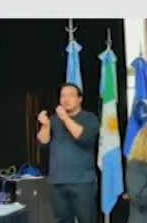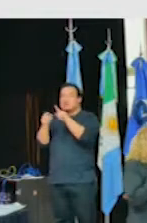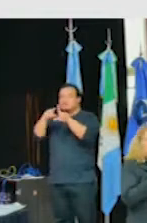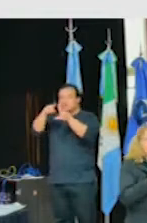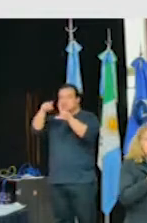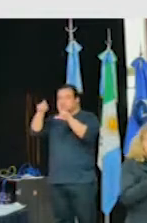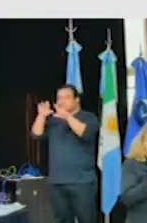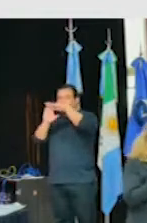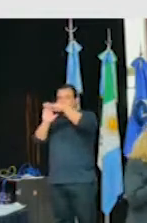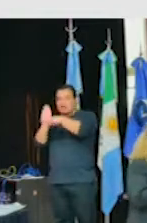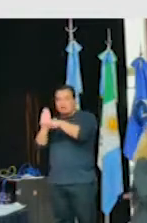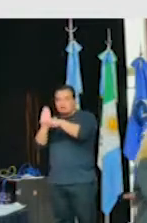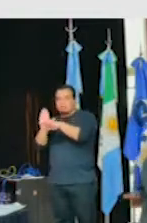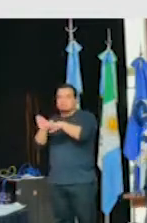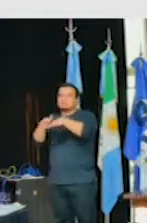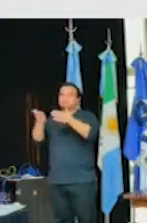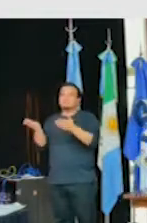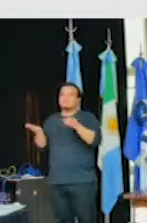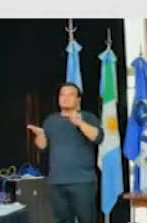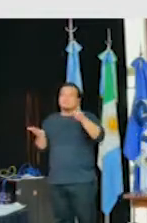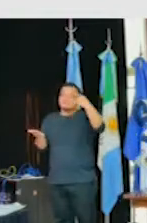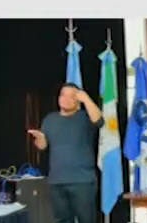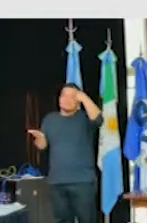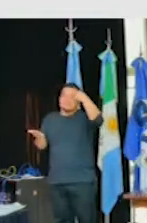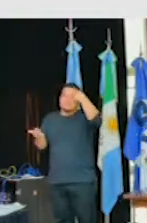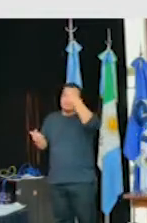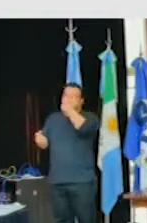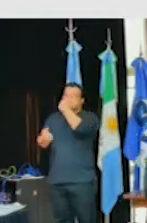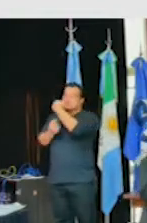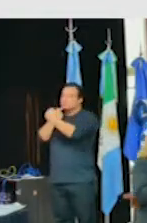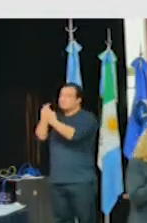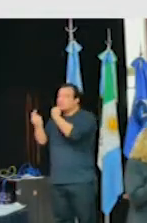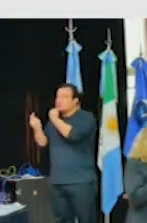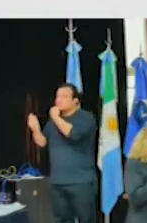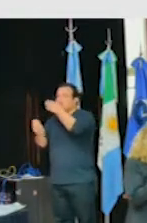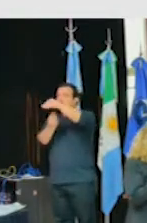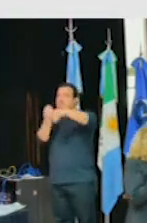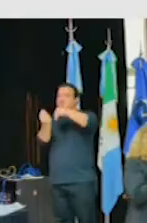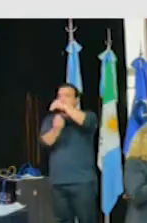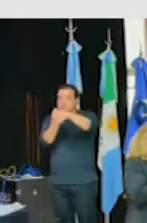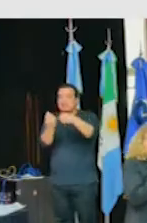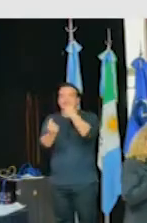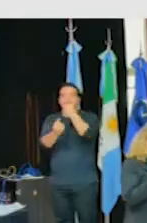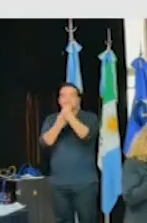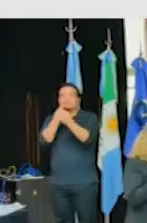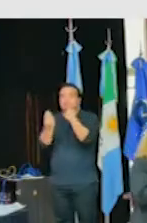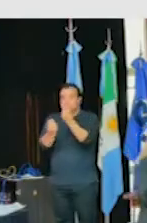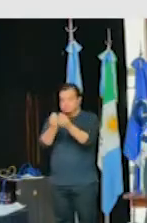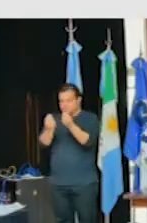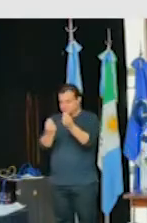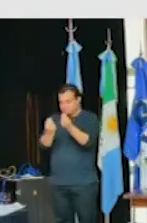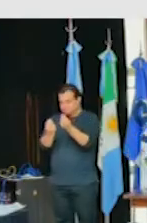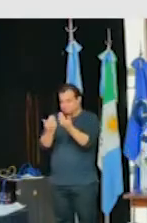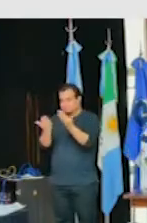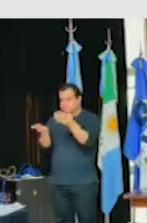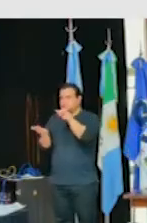Entonces se me planteó, ¿qué hago? Lo transfundimos, le preguntamos a él, le preguntamos a la familia. Bueno, me pregunta el paciente, me dice